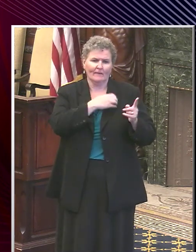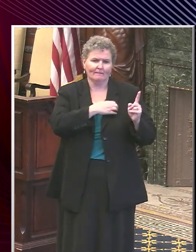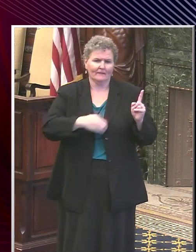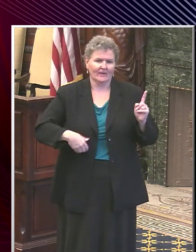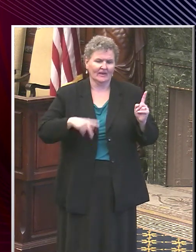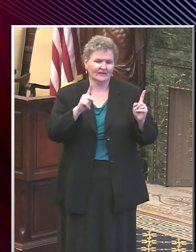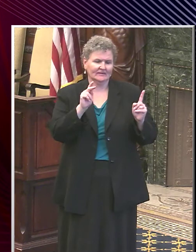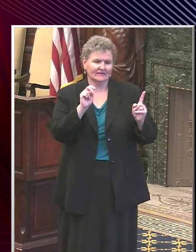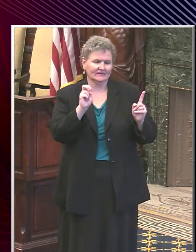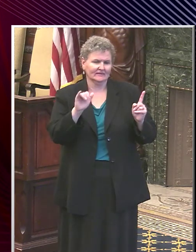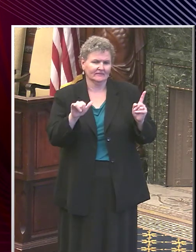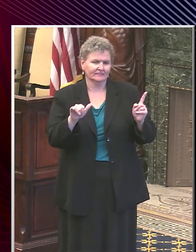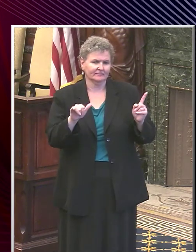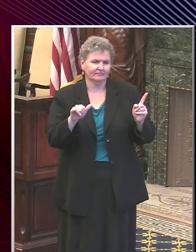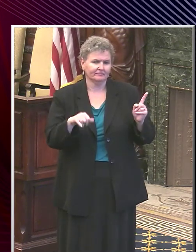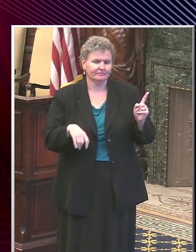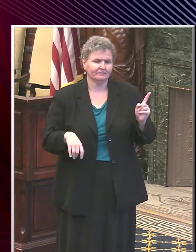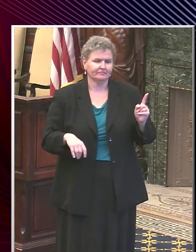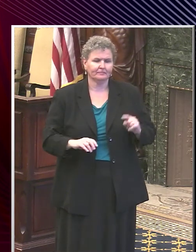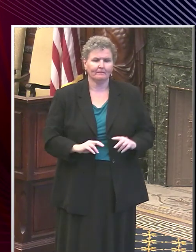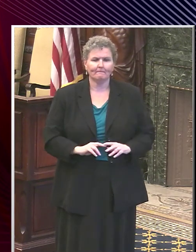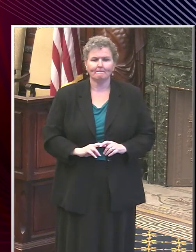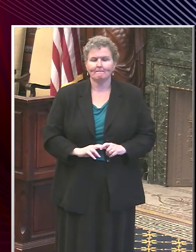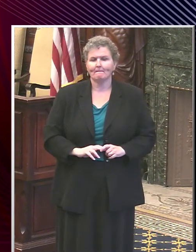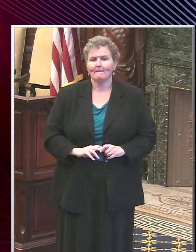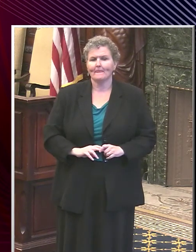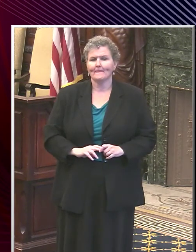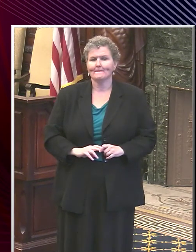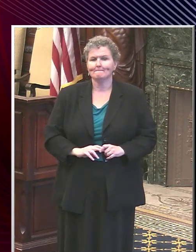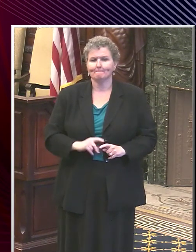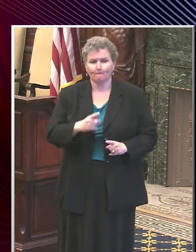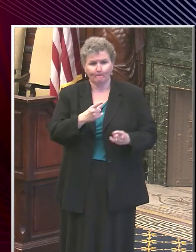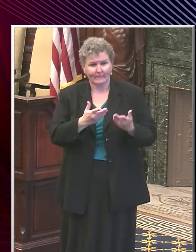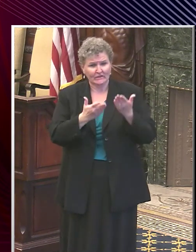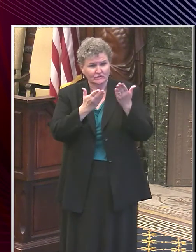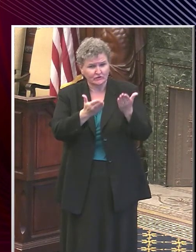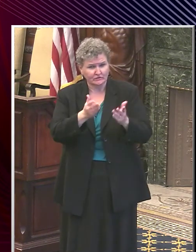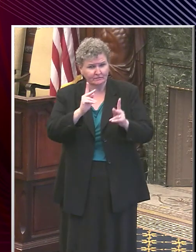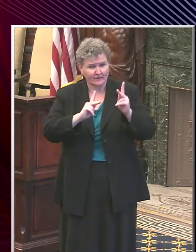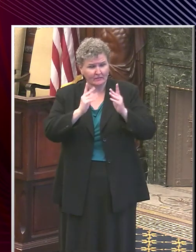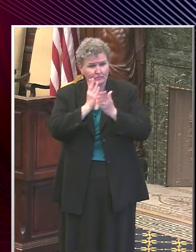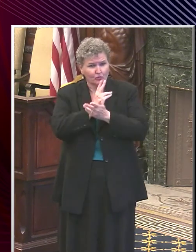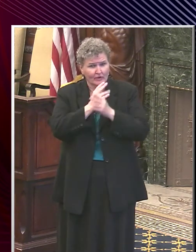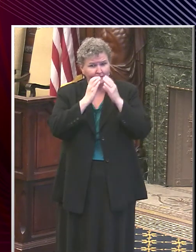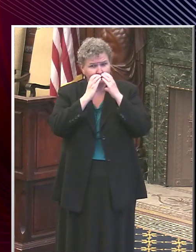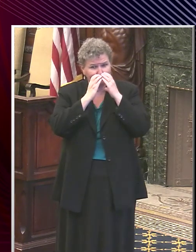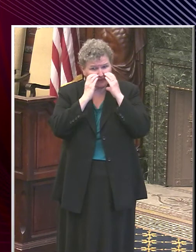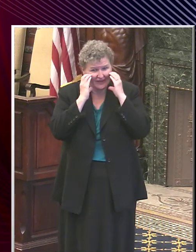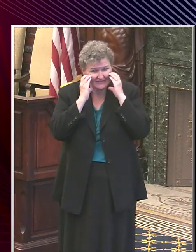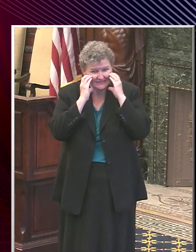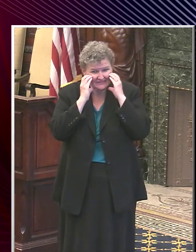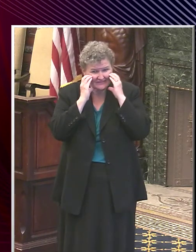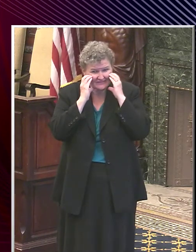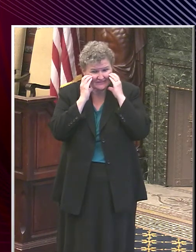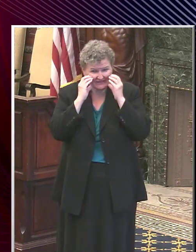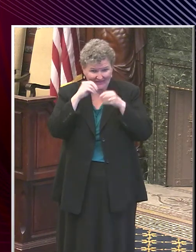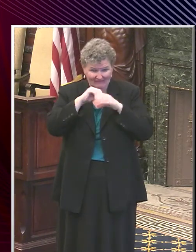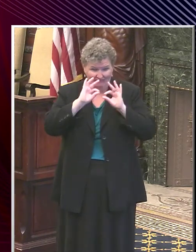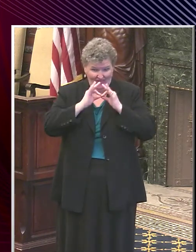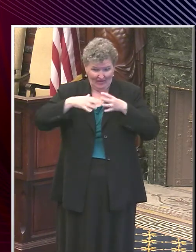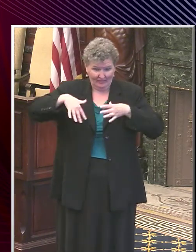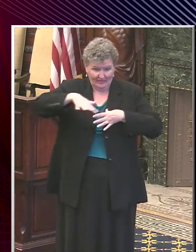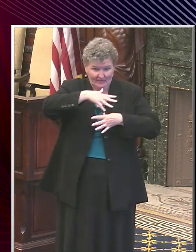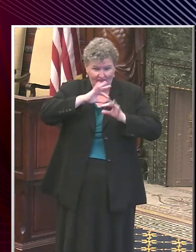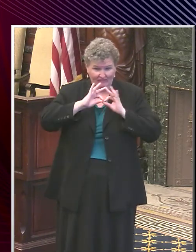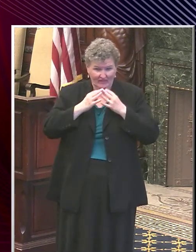you tell people, since you are requesting or suggesting that people wear masks within the family context, to people that